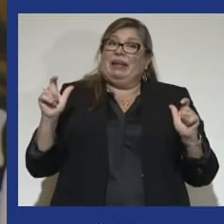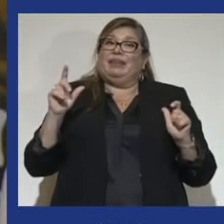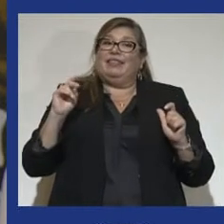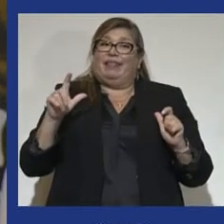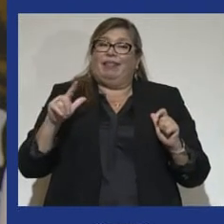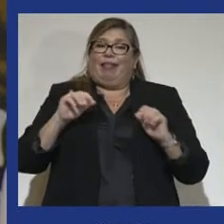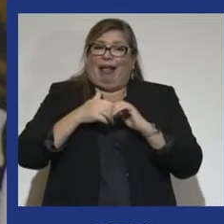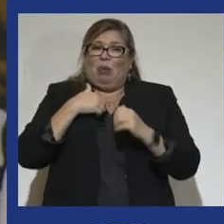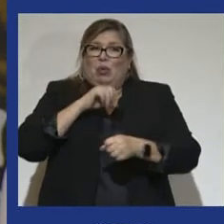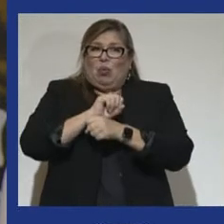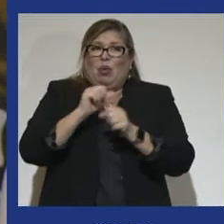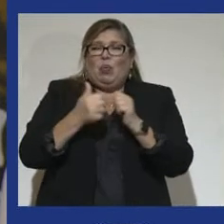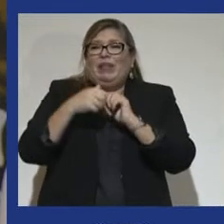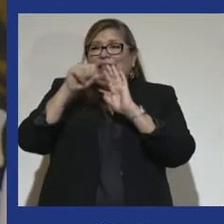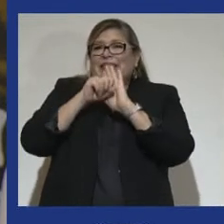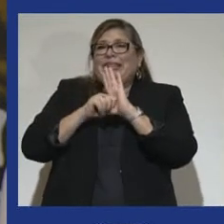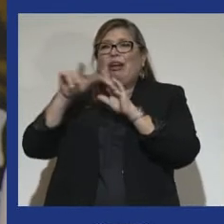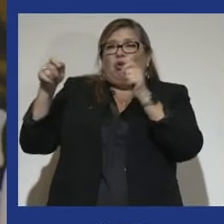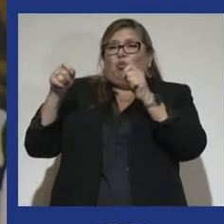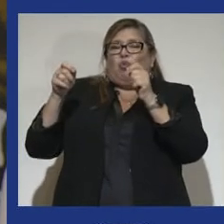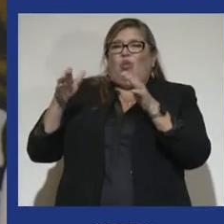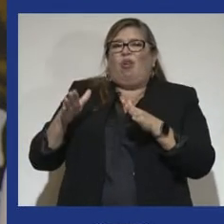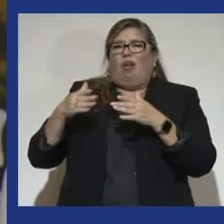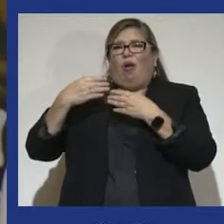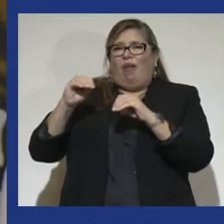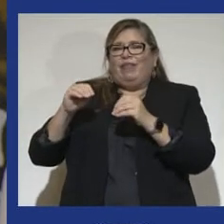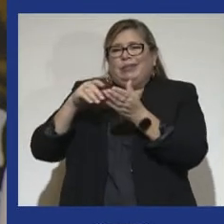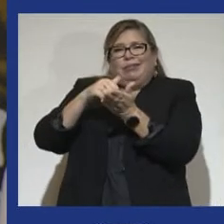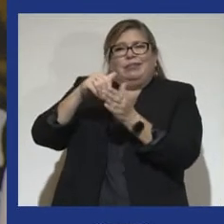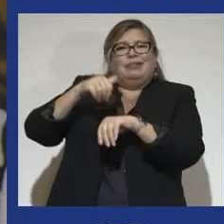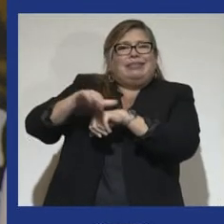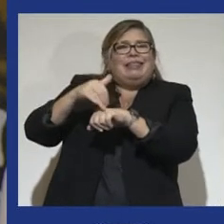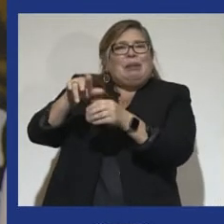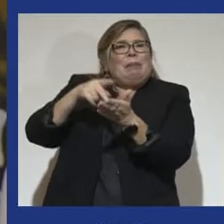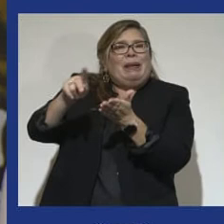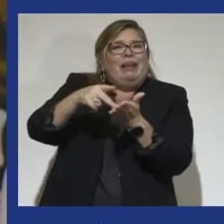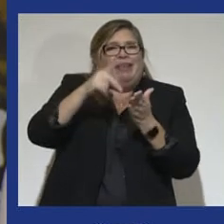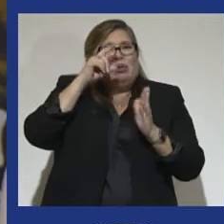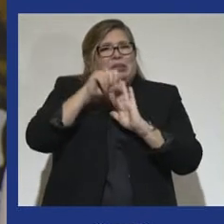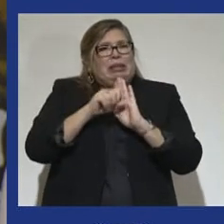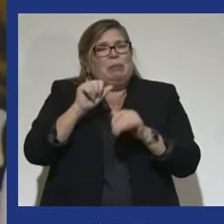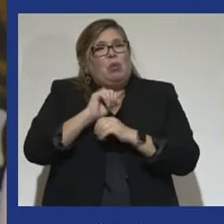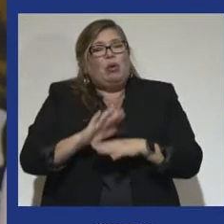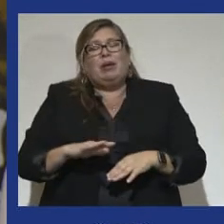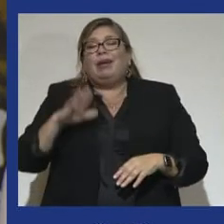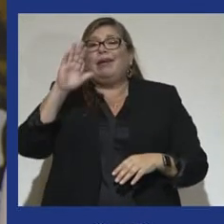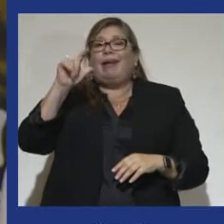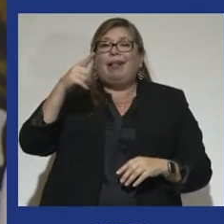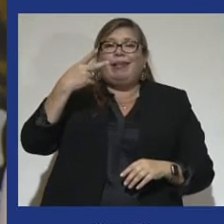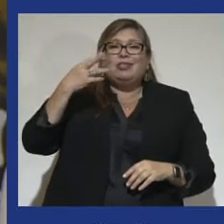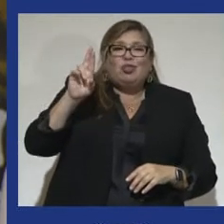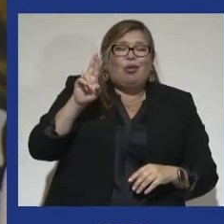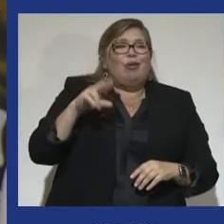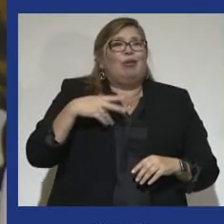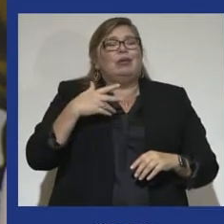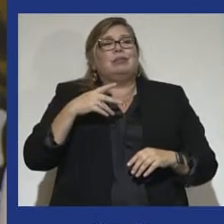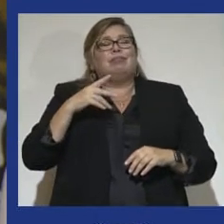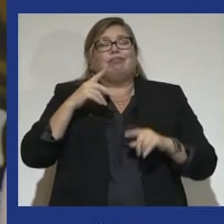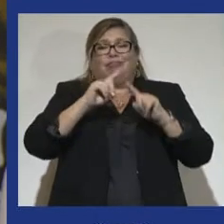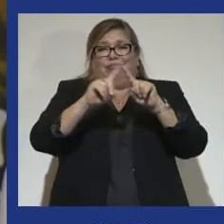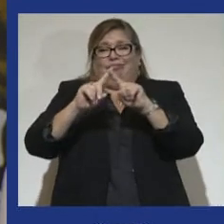que será importantísimo trabajando con la oficina del contralor y la agencia cal